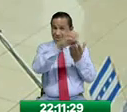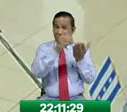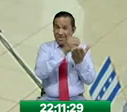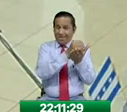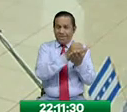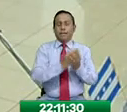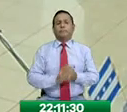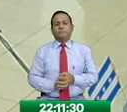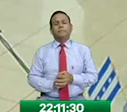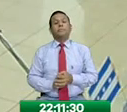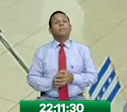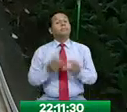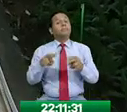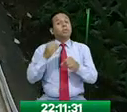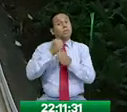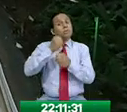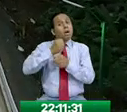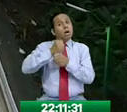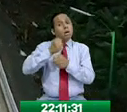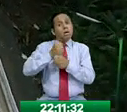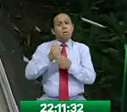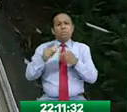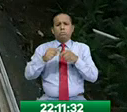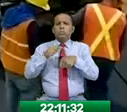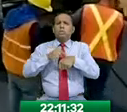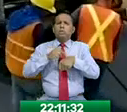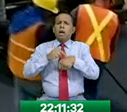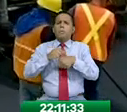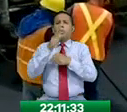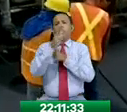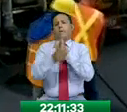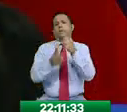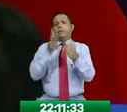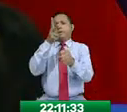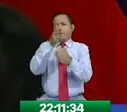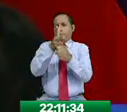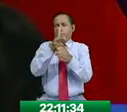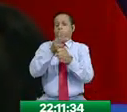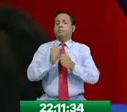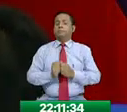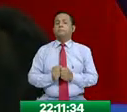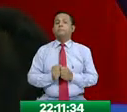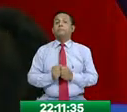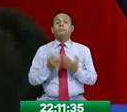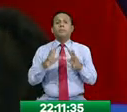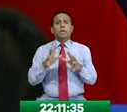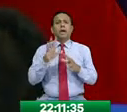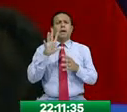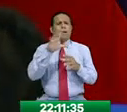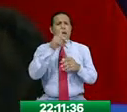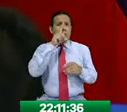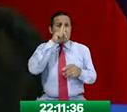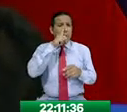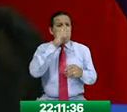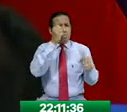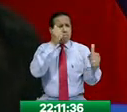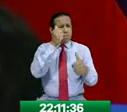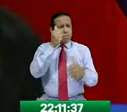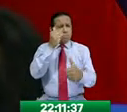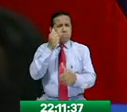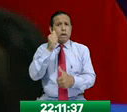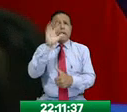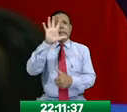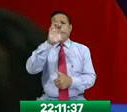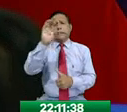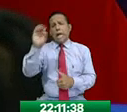La realización de esta obra tendrá una duración de 3 años. Empleos directos más de 500, empleos indirectos más de 5.000.